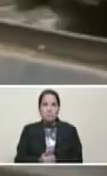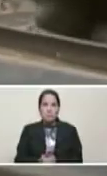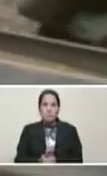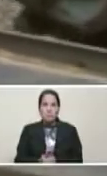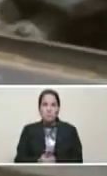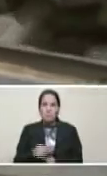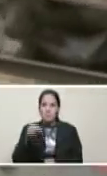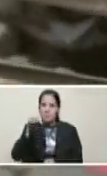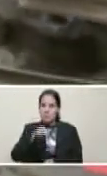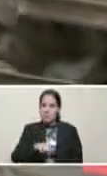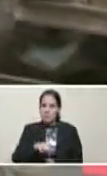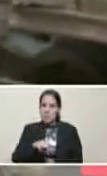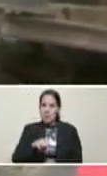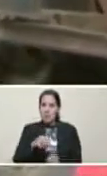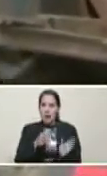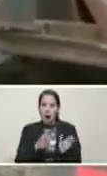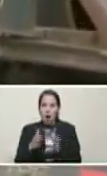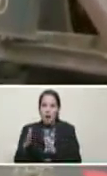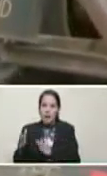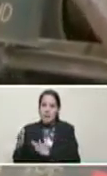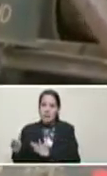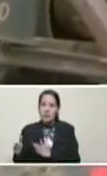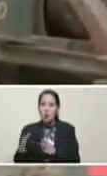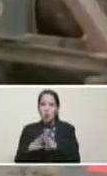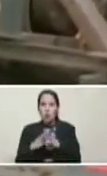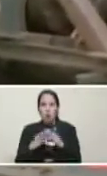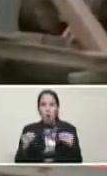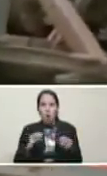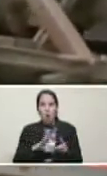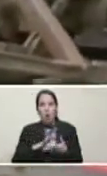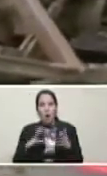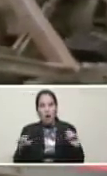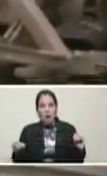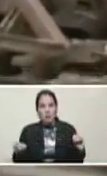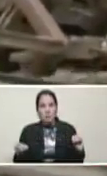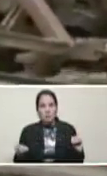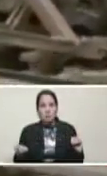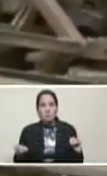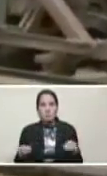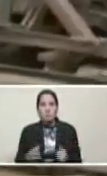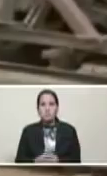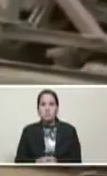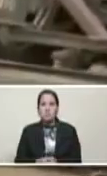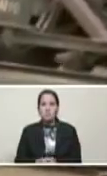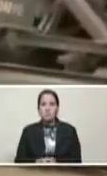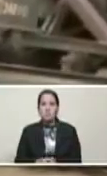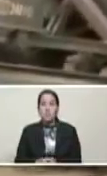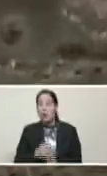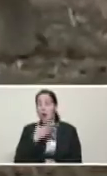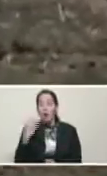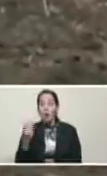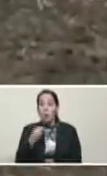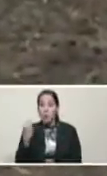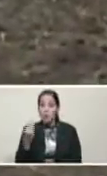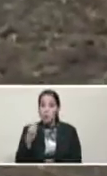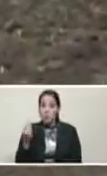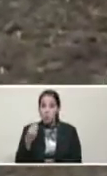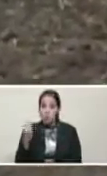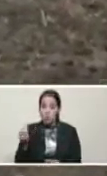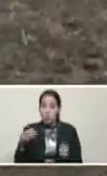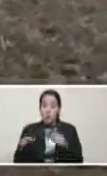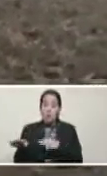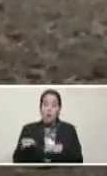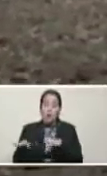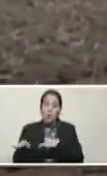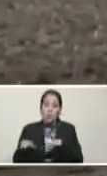presidente la organización de los clave los productores y productoras la juventud cogeré